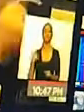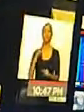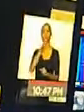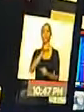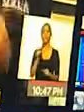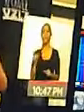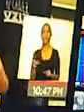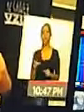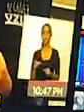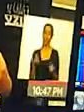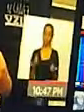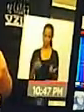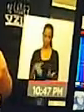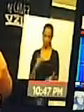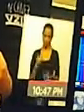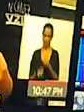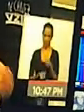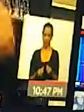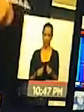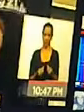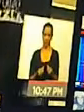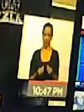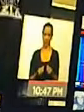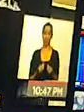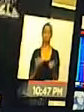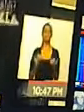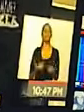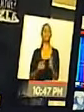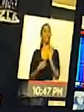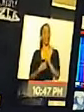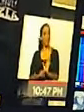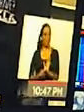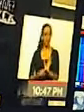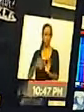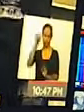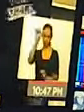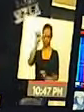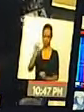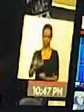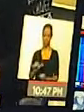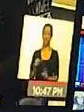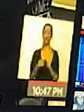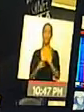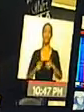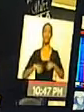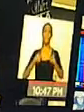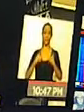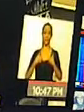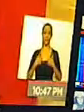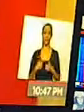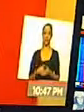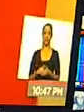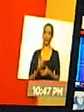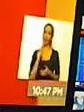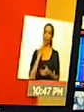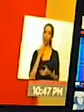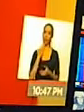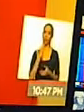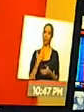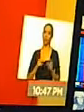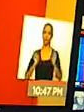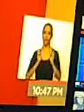de lo que son capaces. Ya se demostró con pelos y señales y ahorita vamos a mostrar más imágenes. Mira, yo te digo algo, con respecto a este caso, el